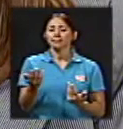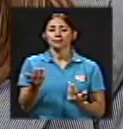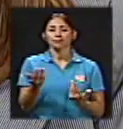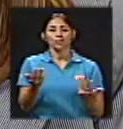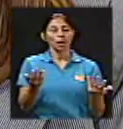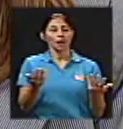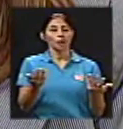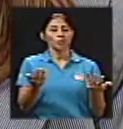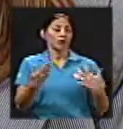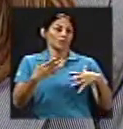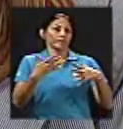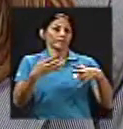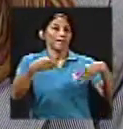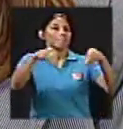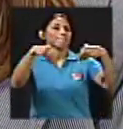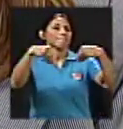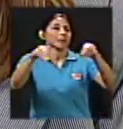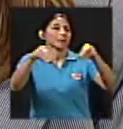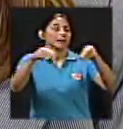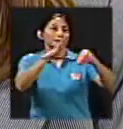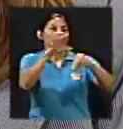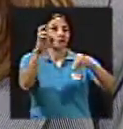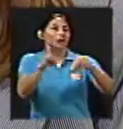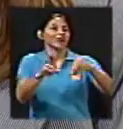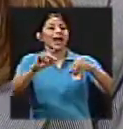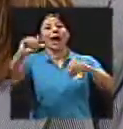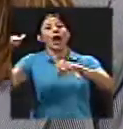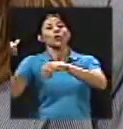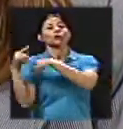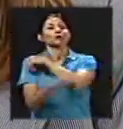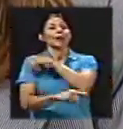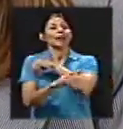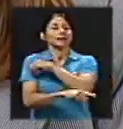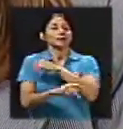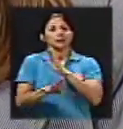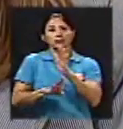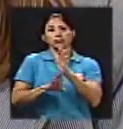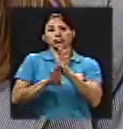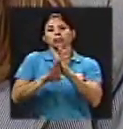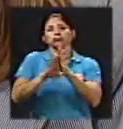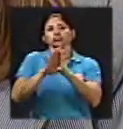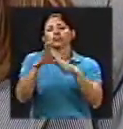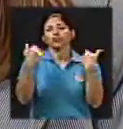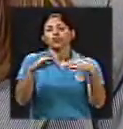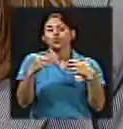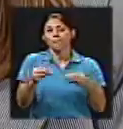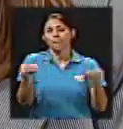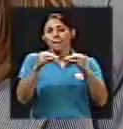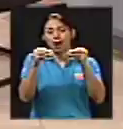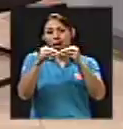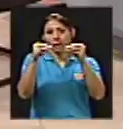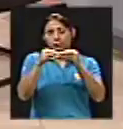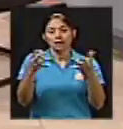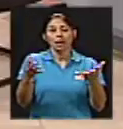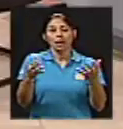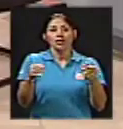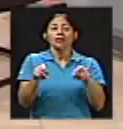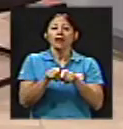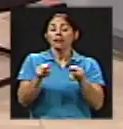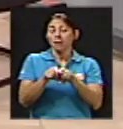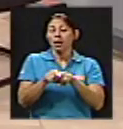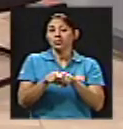las exportaciones de Costa Rica crecieron más que en los 4 años anteriores, uh-huh. en los cuales creció bastante. Uh-huh. Entonces, uh-huh. Y además en esos 4